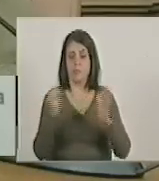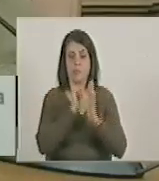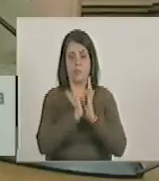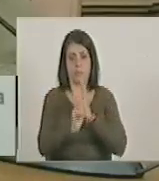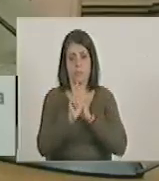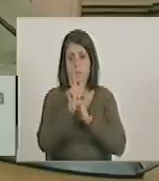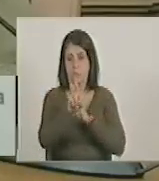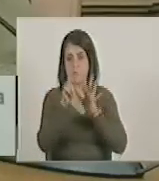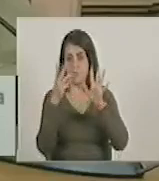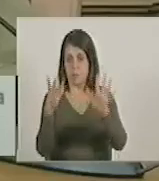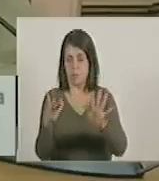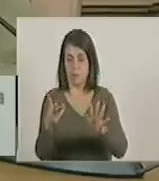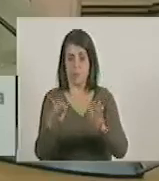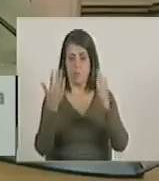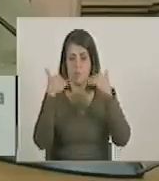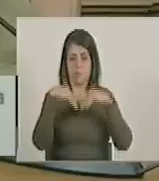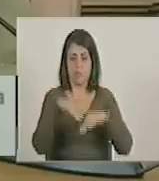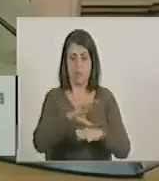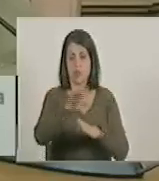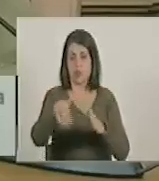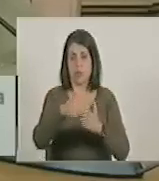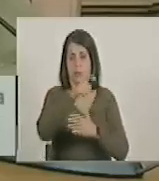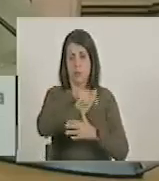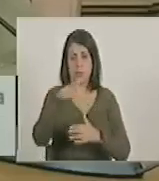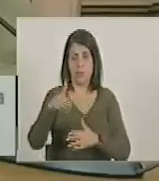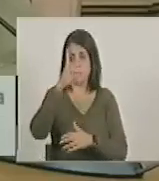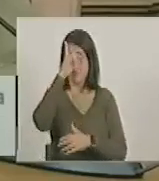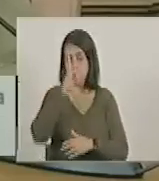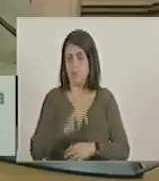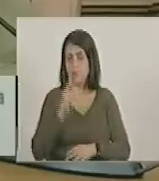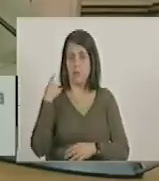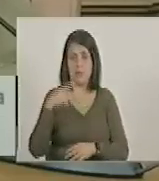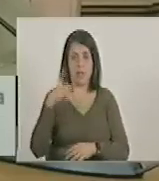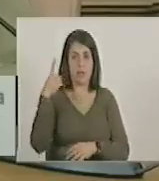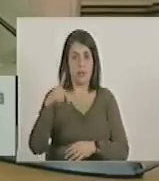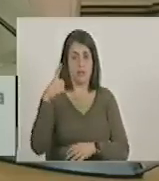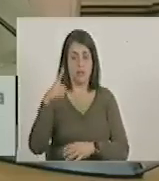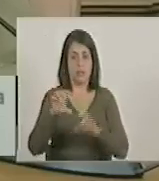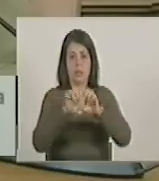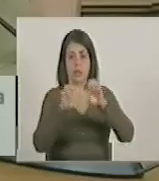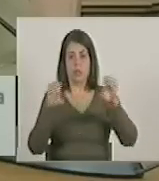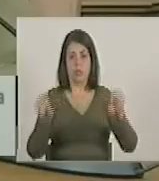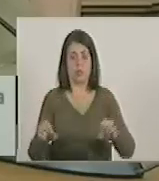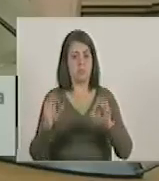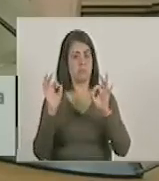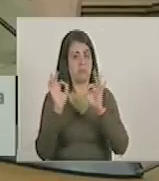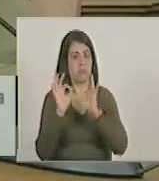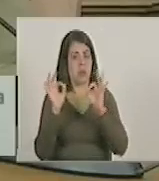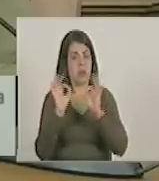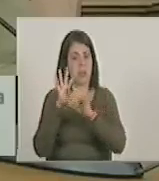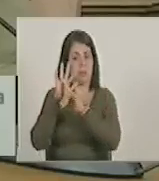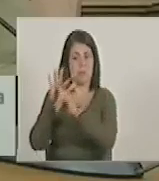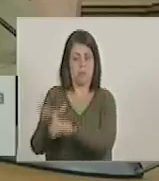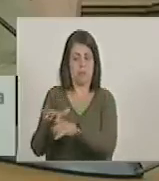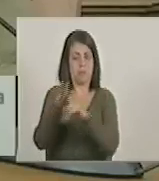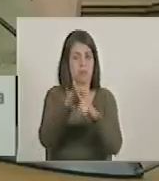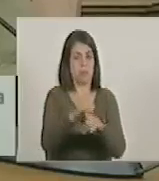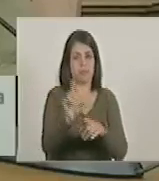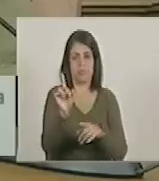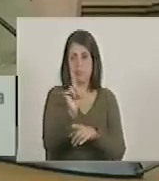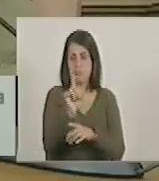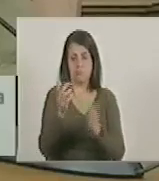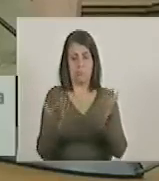términos. Artículo 28. Todas las personas con discapacidad tienen derecho a la educación sin ningún tipo de discriminación,